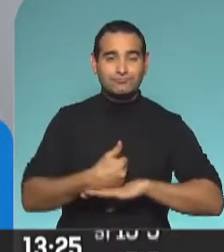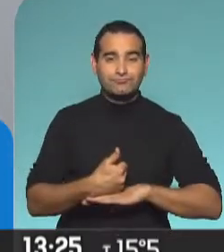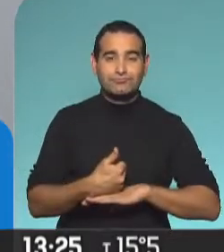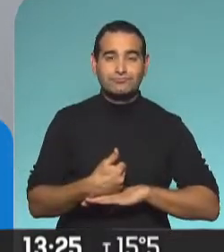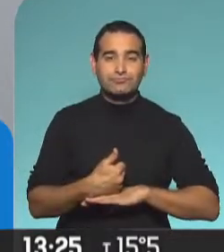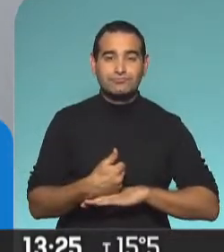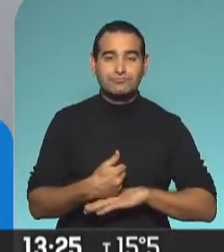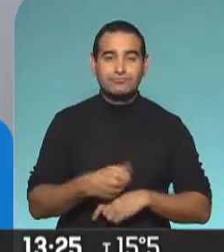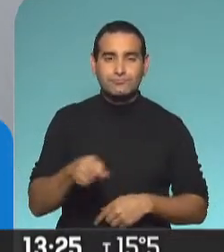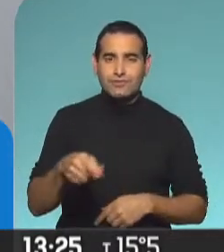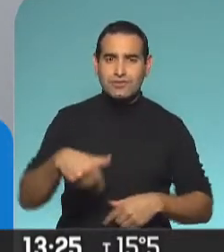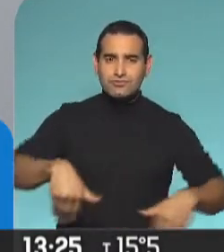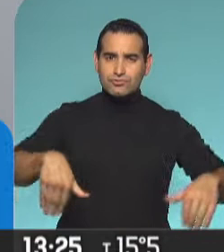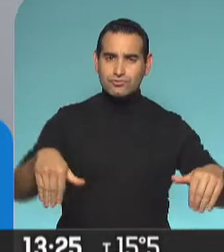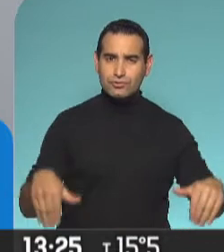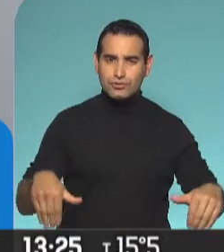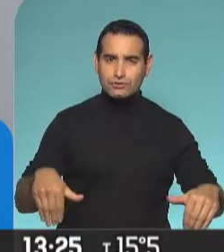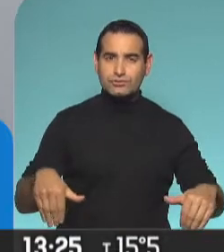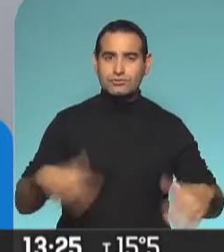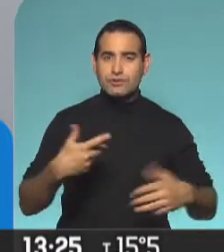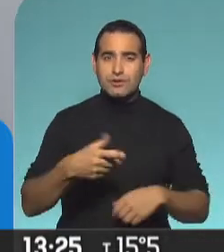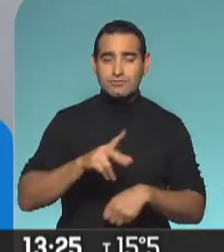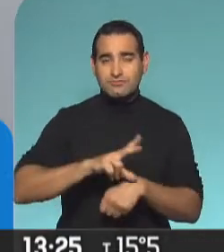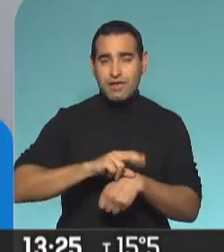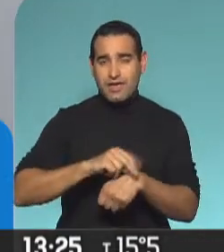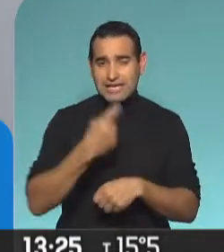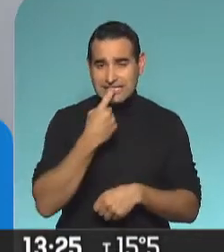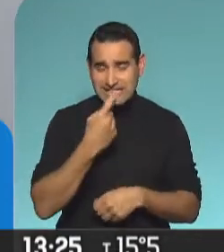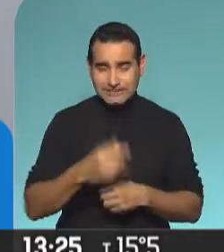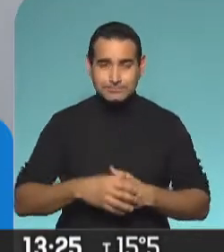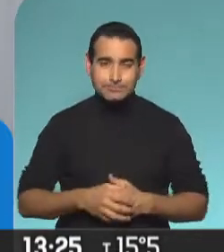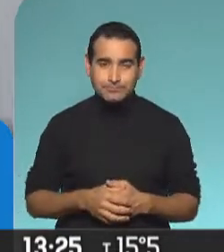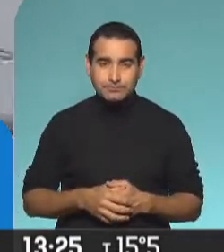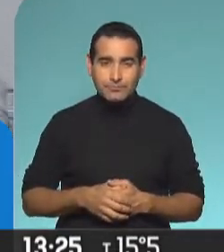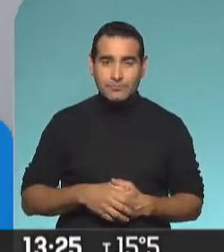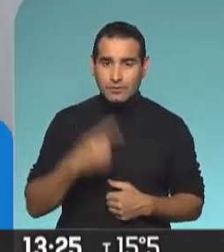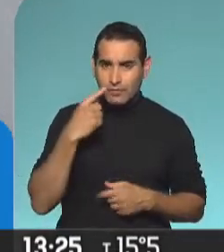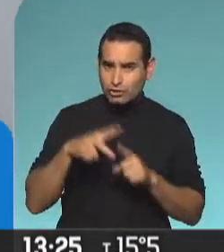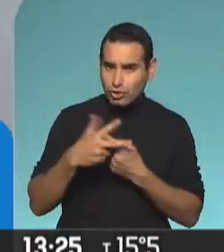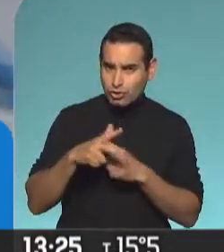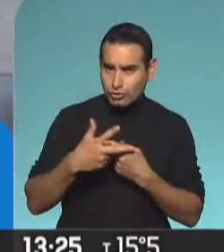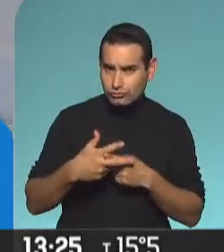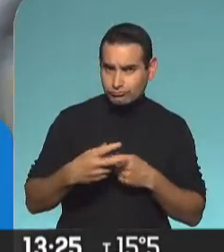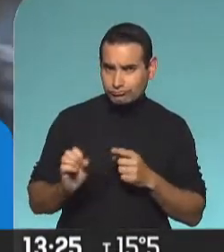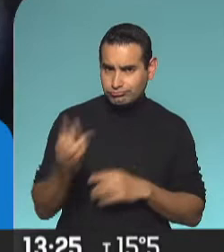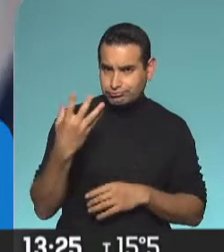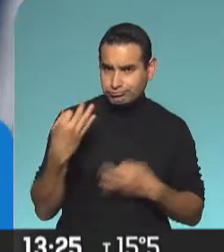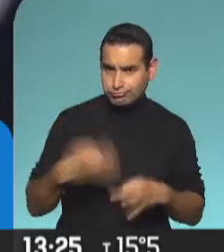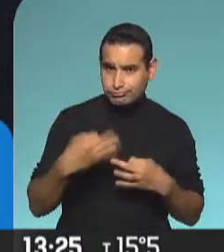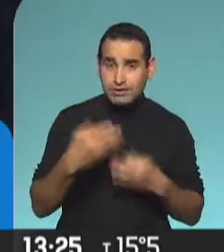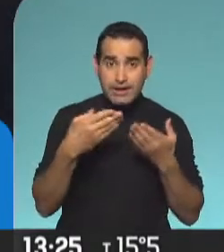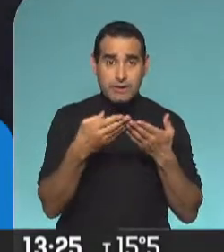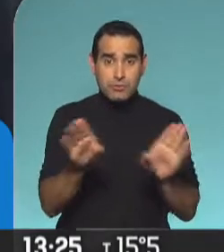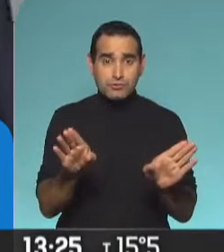rodeados de sillones de odontólogos, ¿no? Bueno, primera tecnología de punta, es una inauguración que se